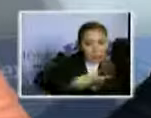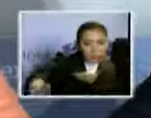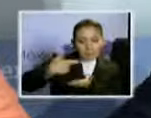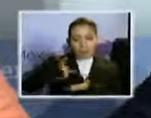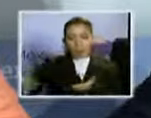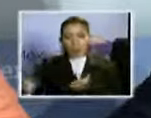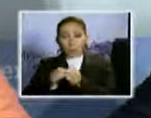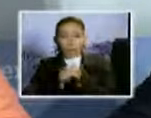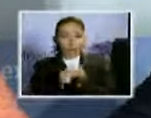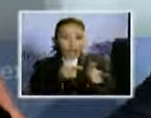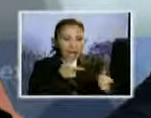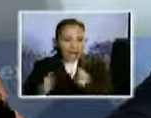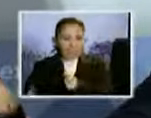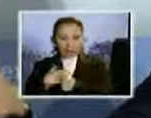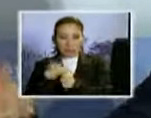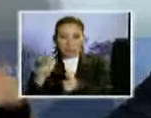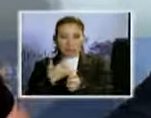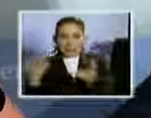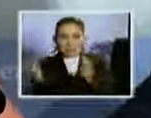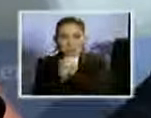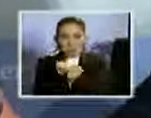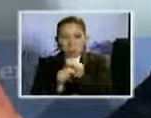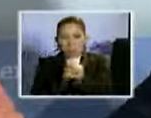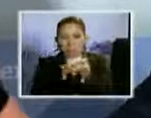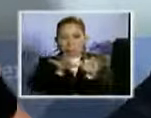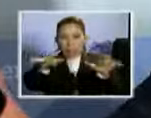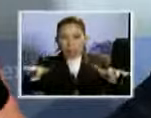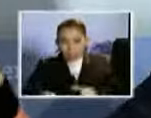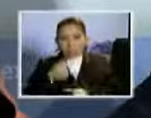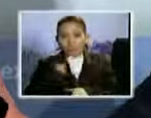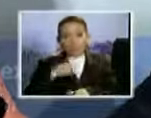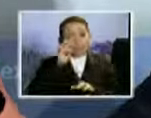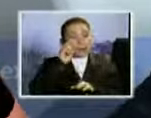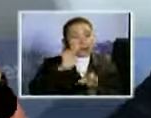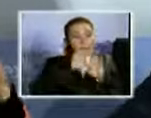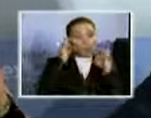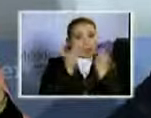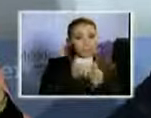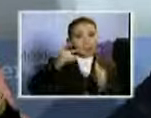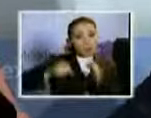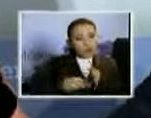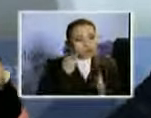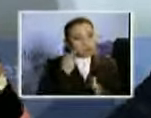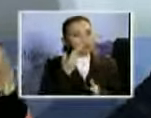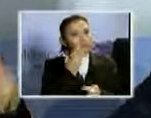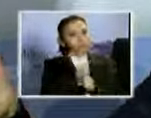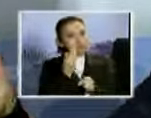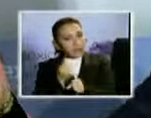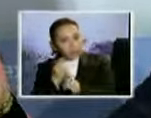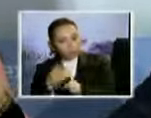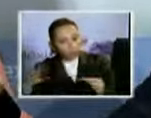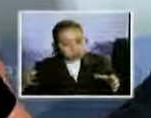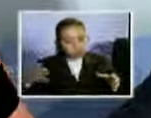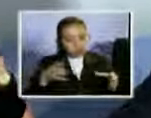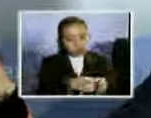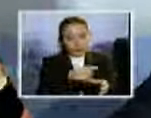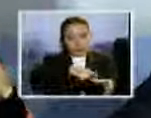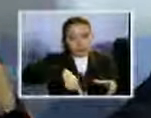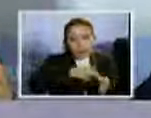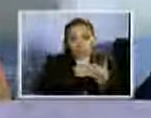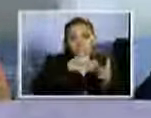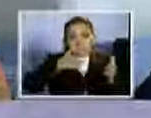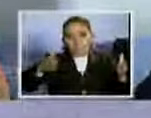destrucción masiva. La suma de, pensamos que una nueva manera de reformular esto en forma colectiva,